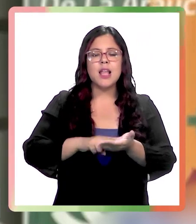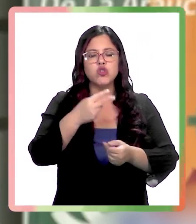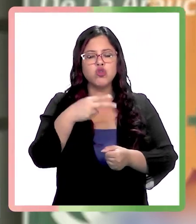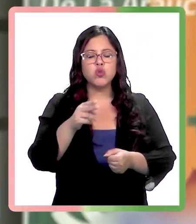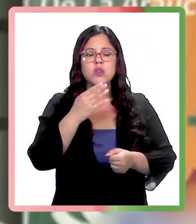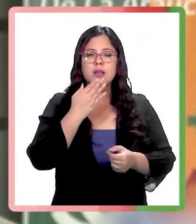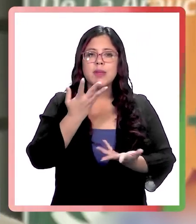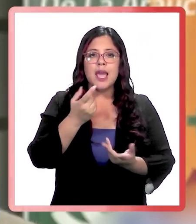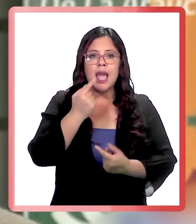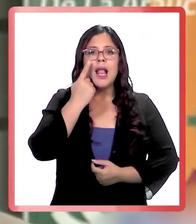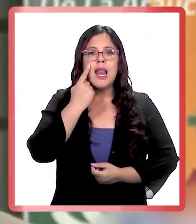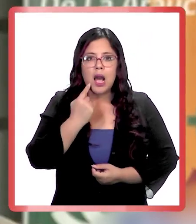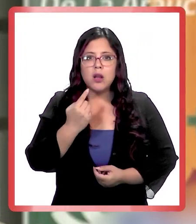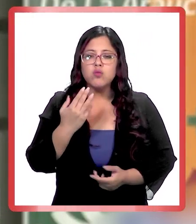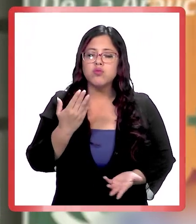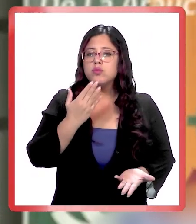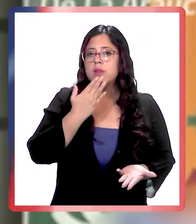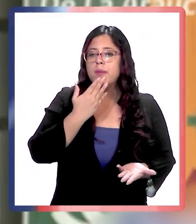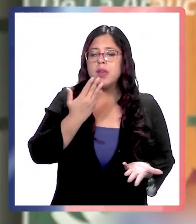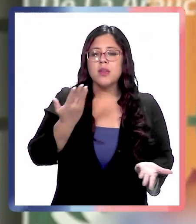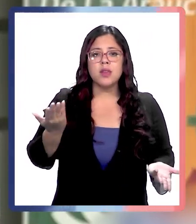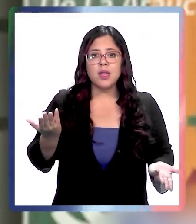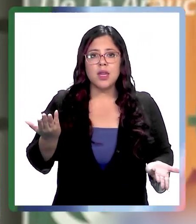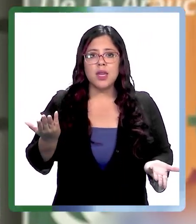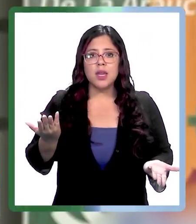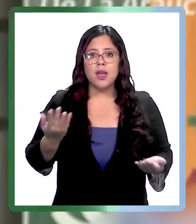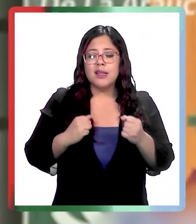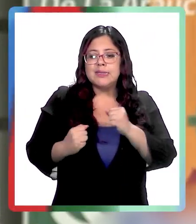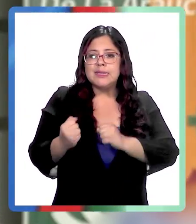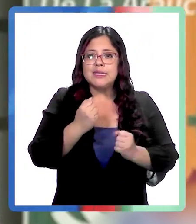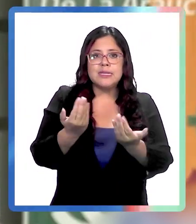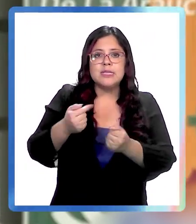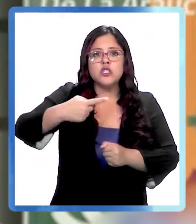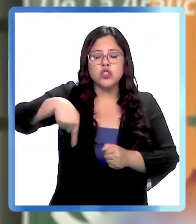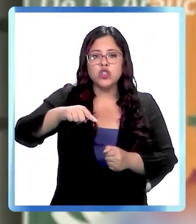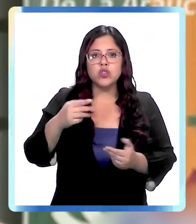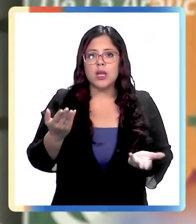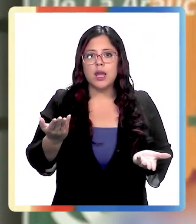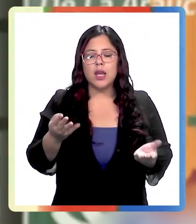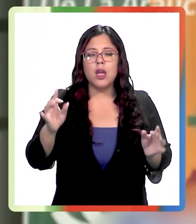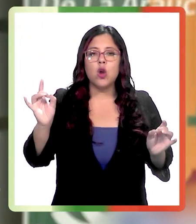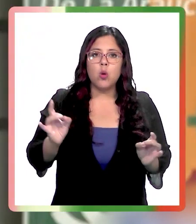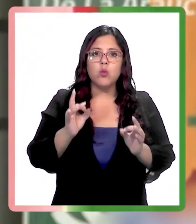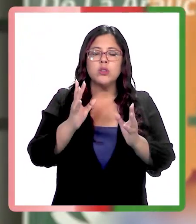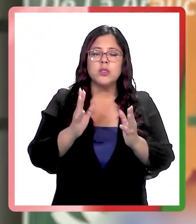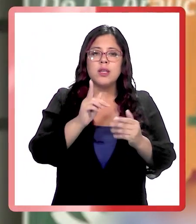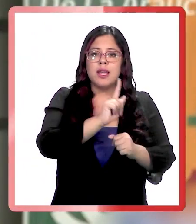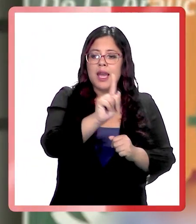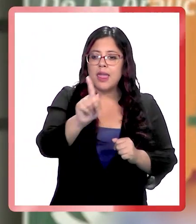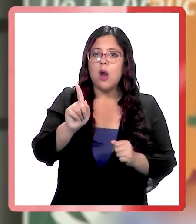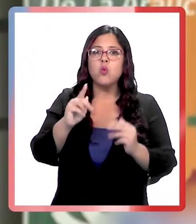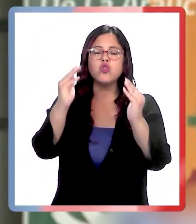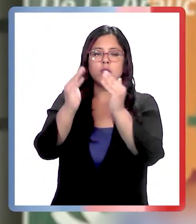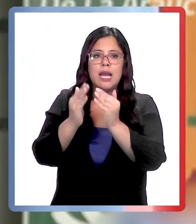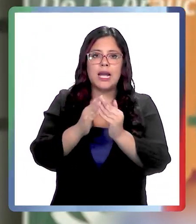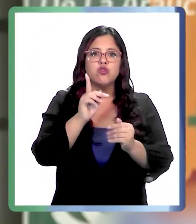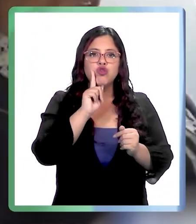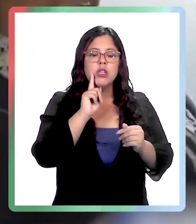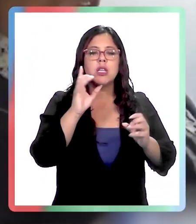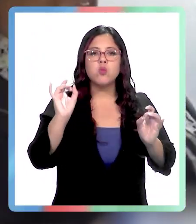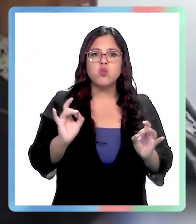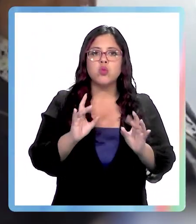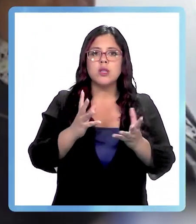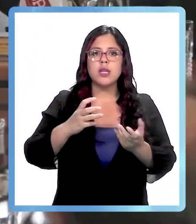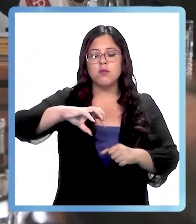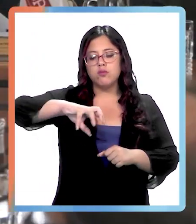su tristeza y cuál es hoy día la desesperación, porque puedan tener cada uno en su casa la posibilidad de abrir